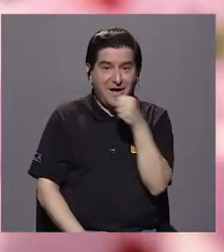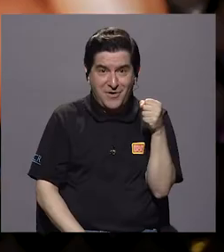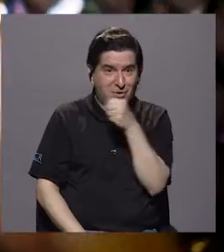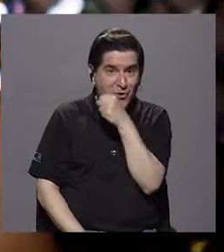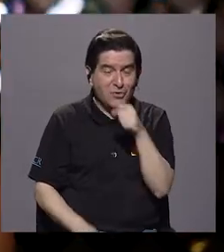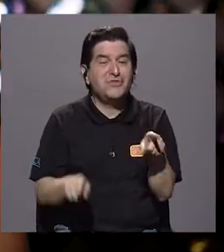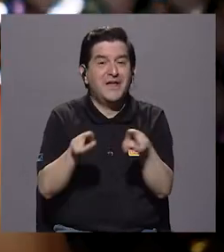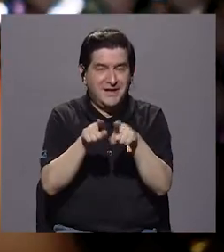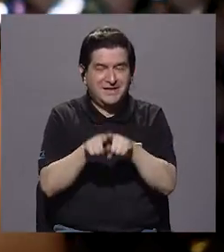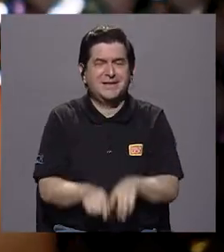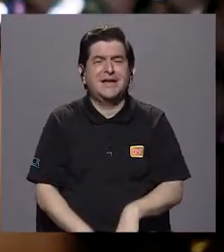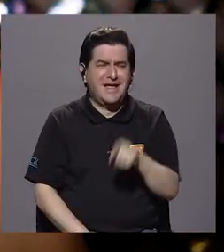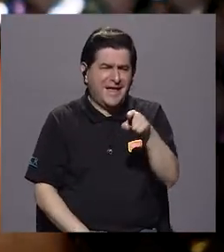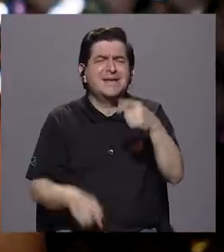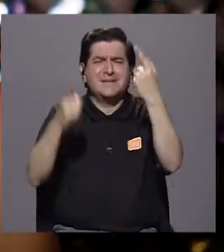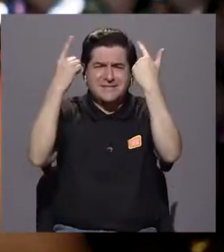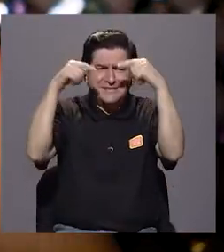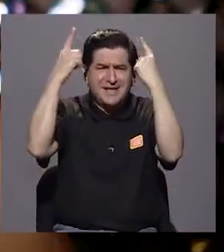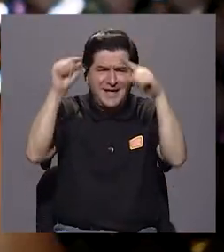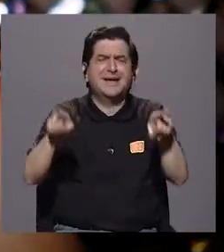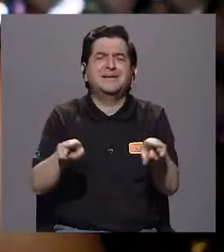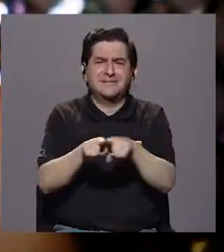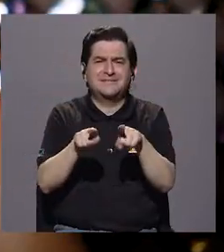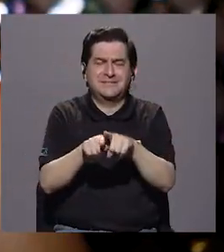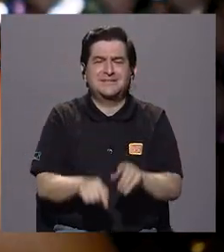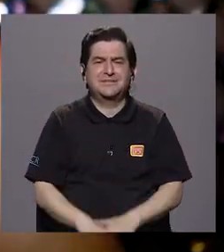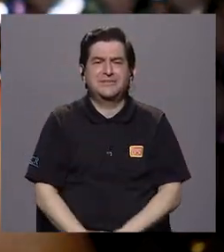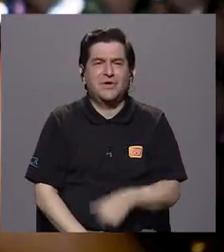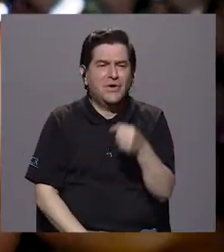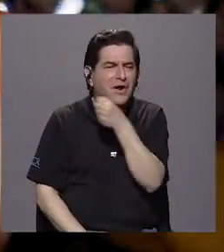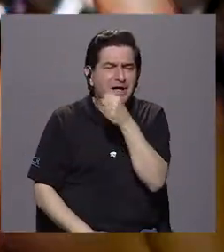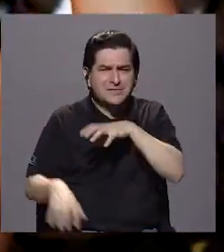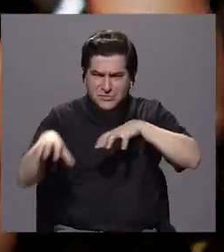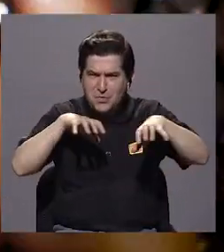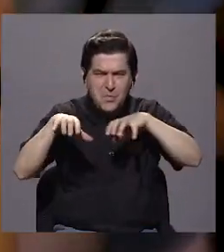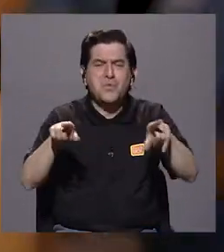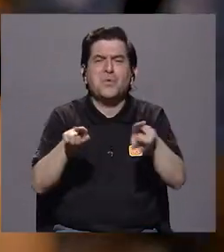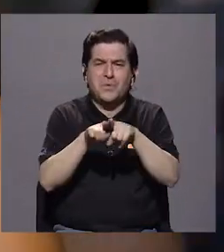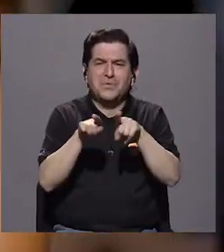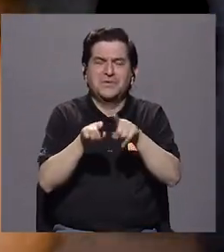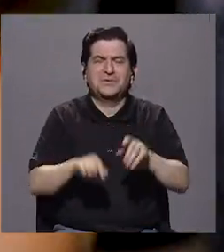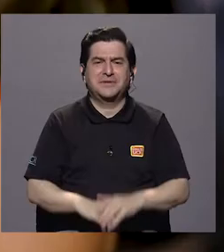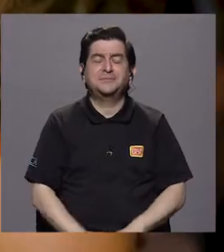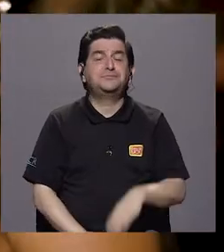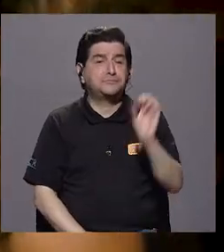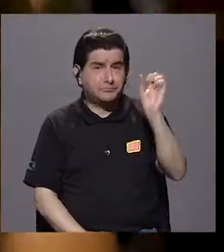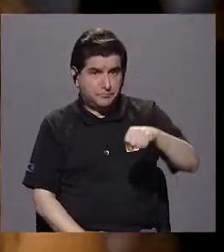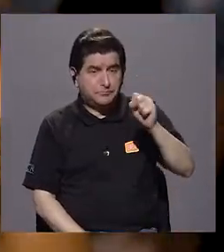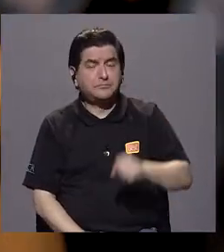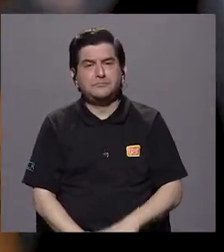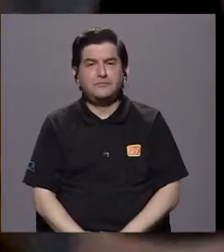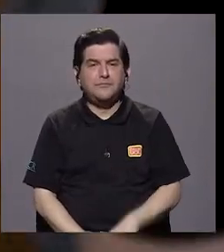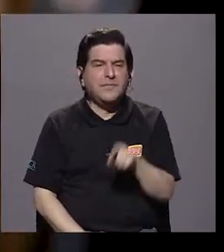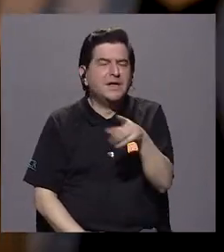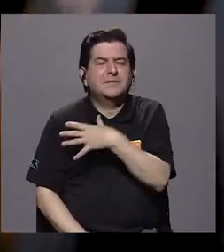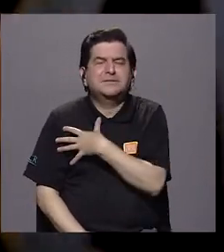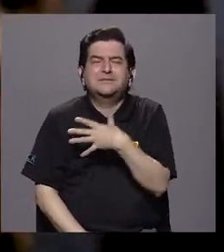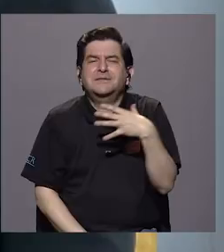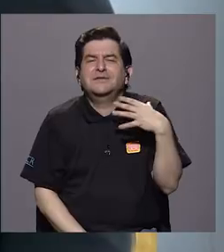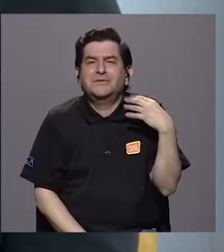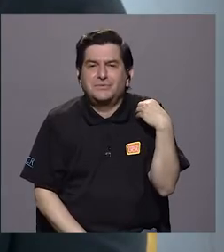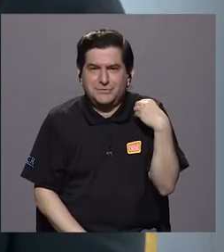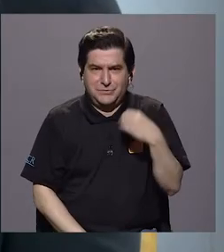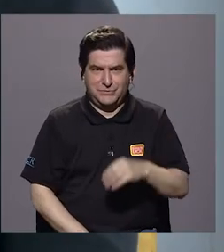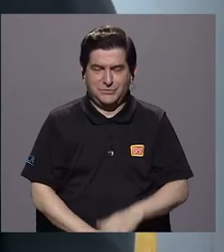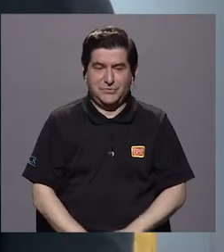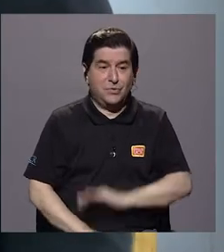Esa es otra canción. Eso fue un exitazo también. Sí, una canción muy movida, por cierto, también. Muy movida y le llegó tanto